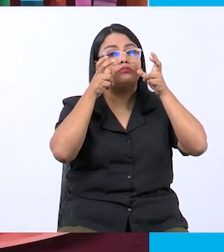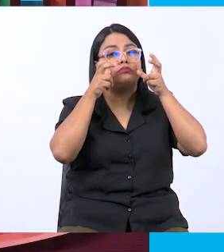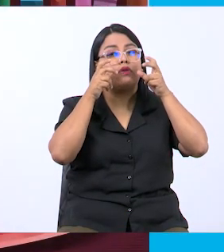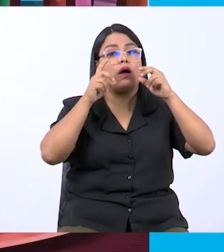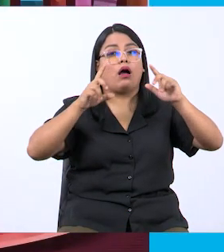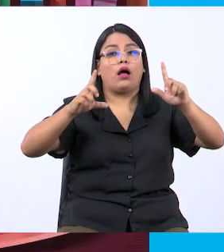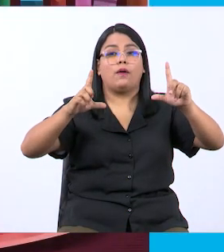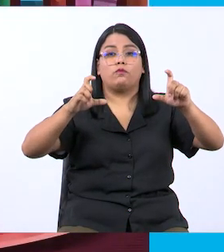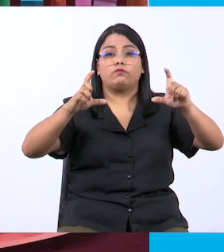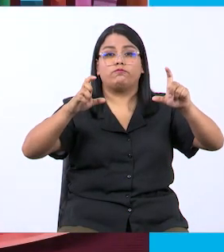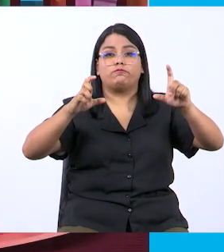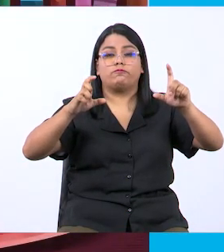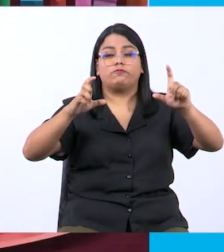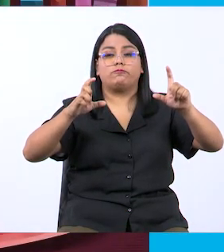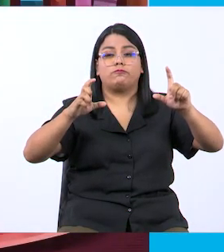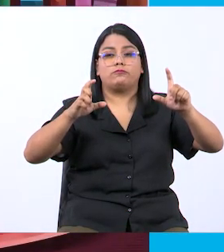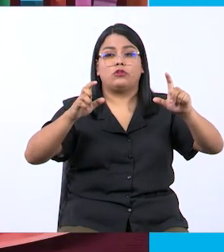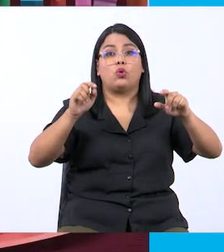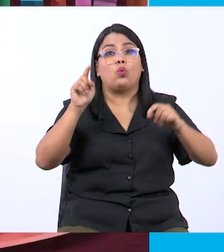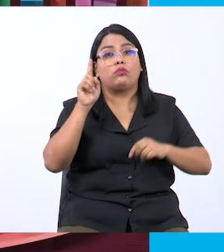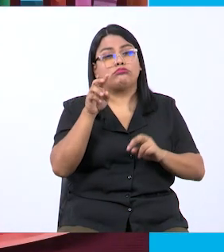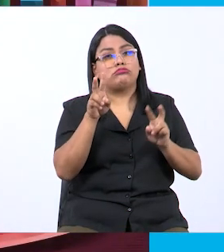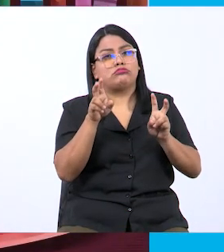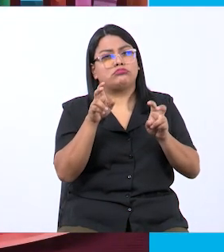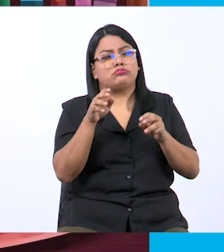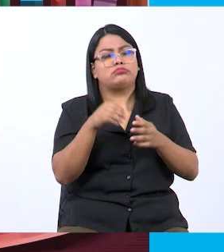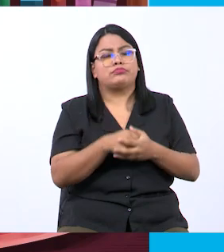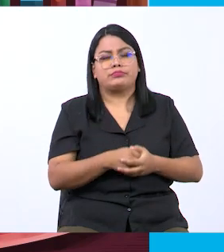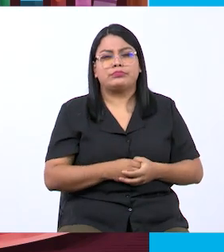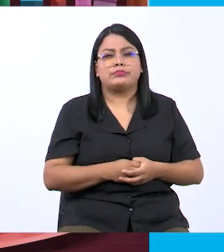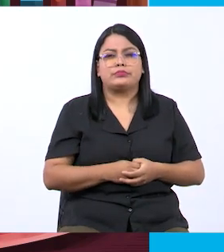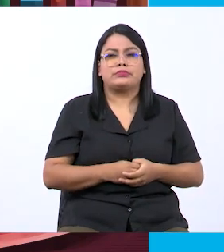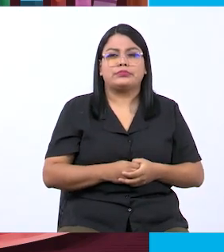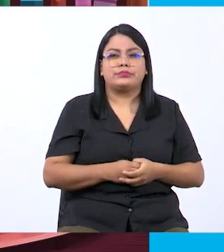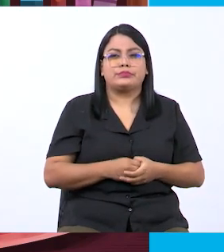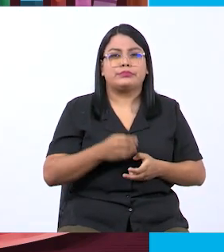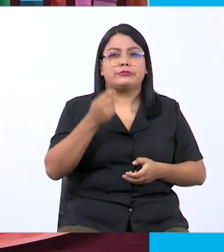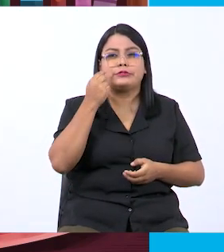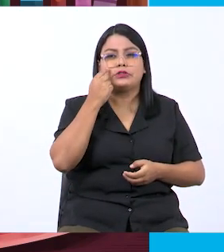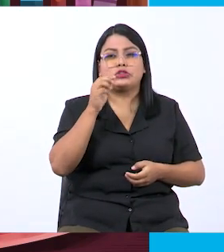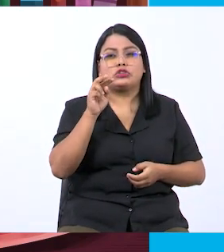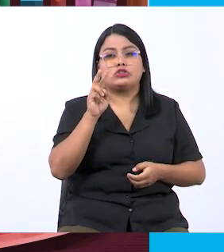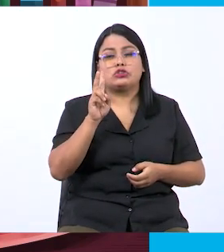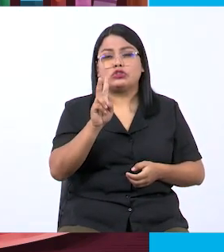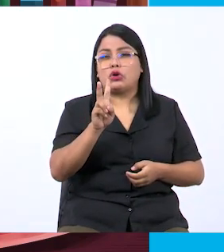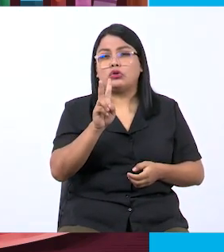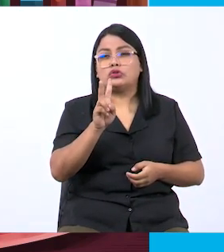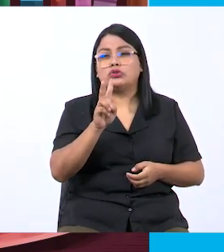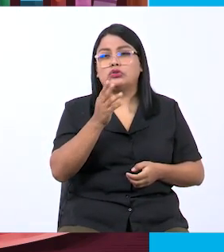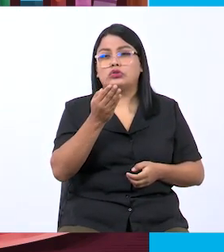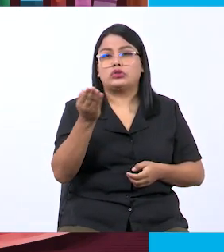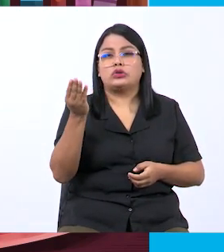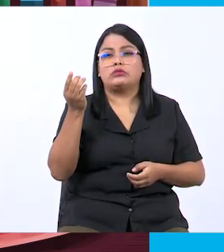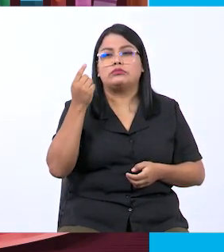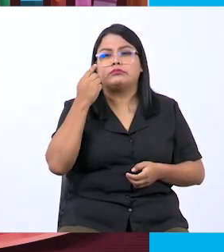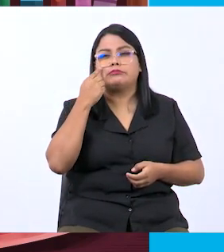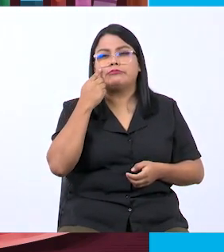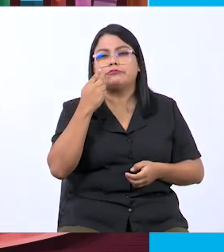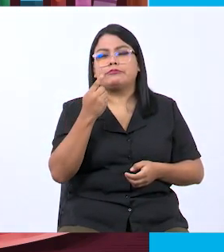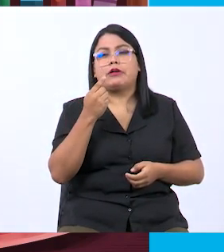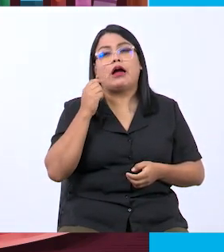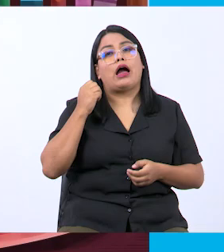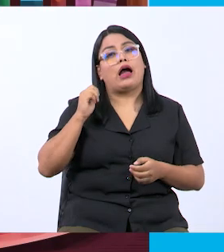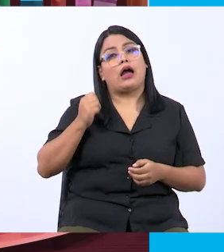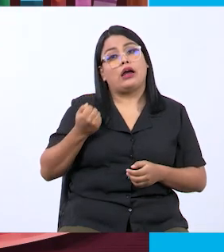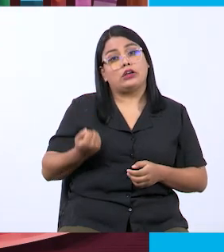observar una imagen que hace alusión a uno de los contenidos de la unidad y que contiene 2 secciones que pretende